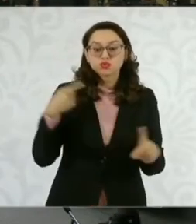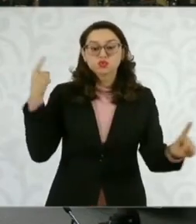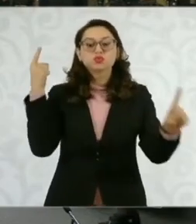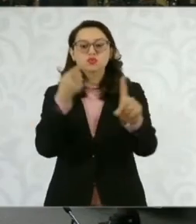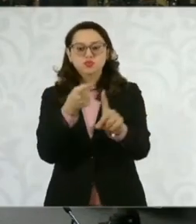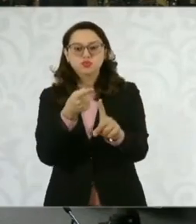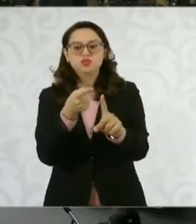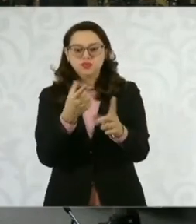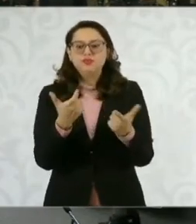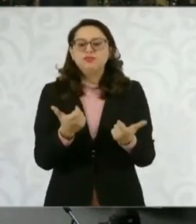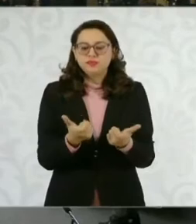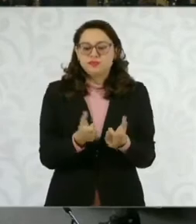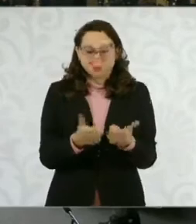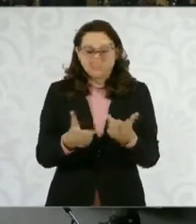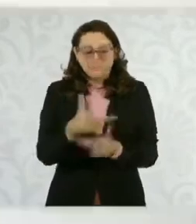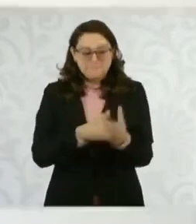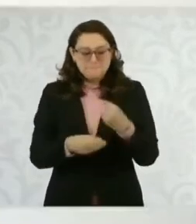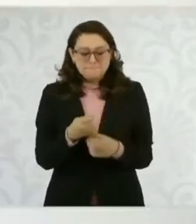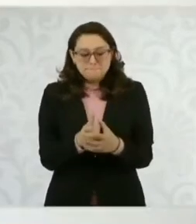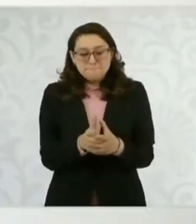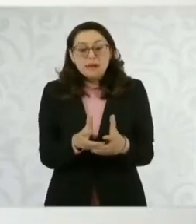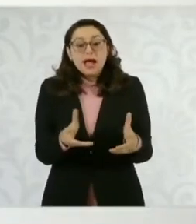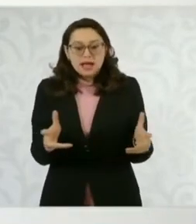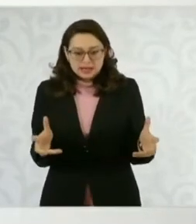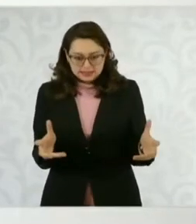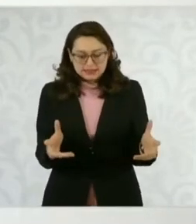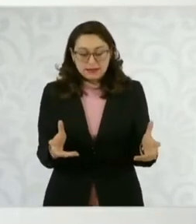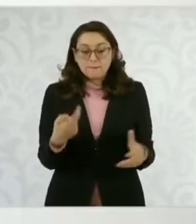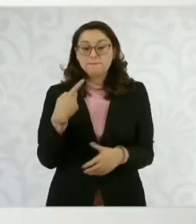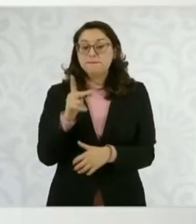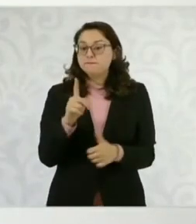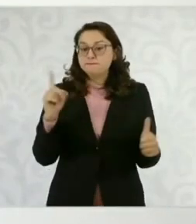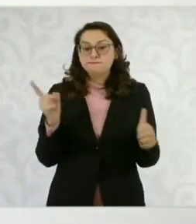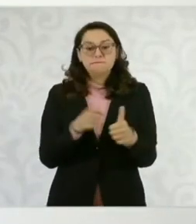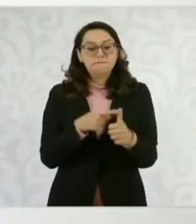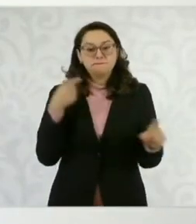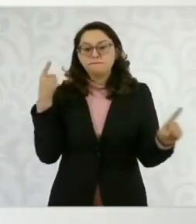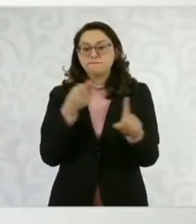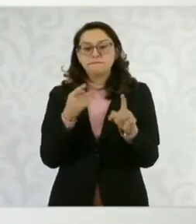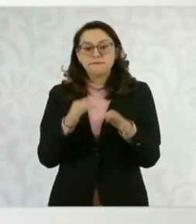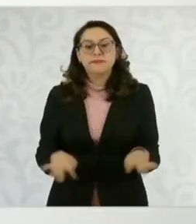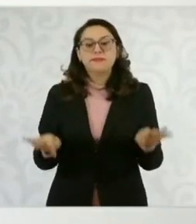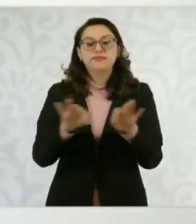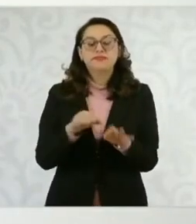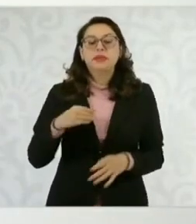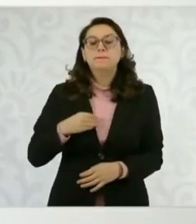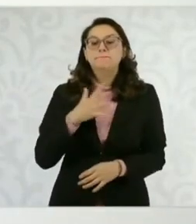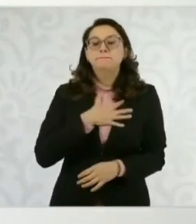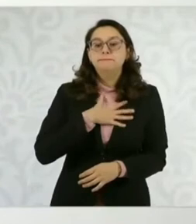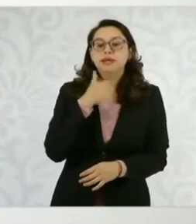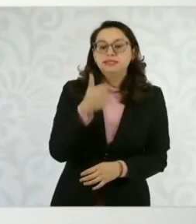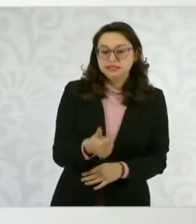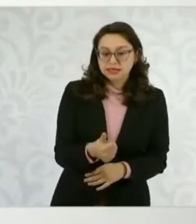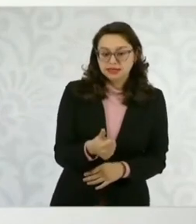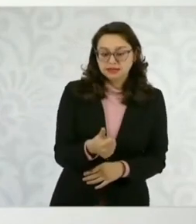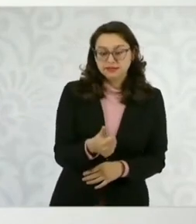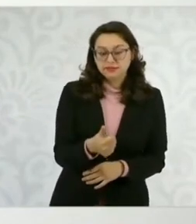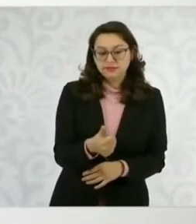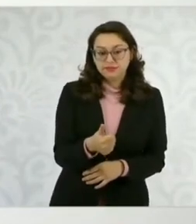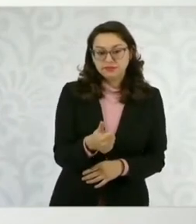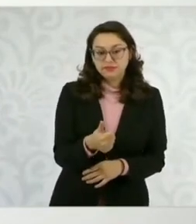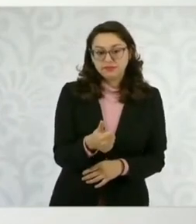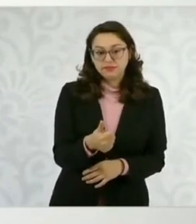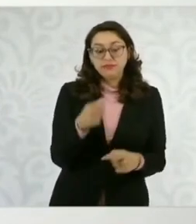es, sí, crecimiento económico, pero sobre todo bienestar. O sea, el desarrollo tiene que tener